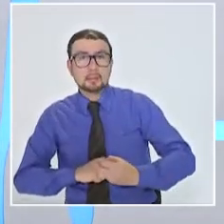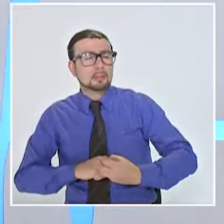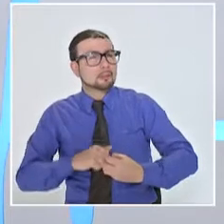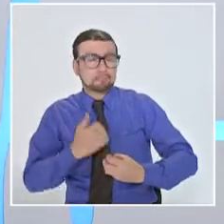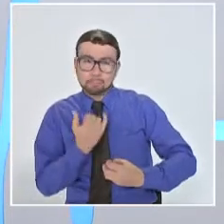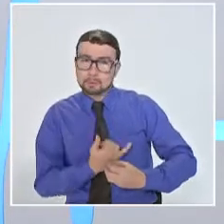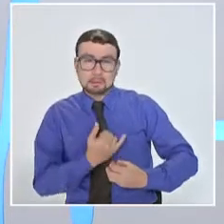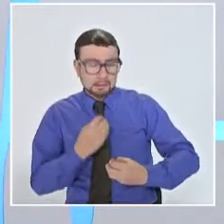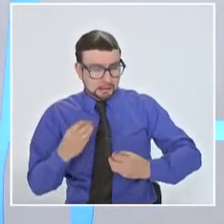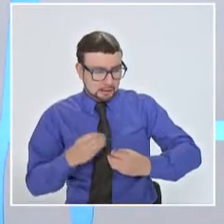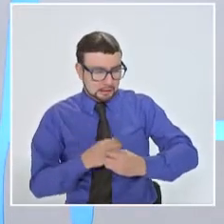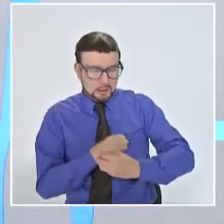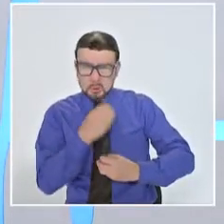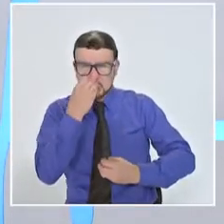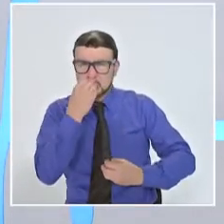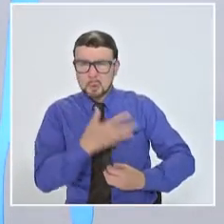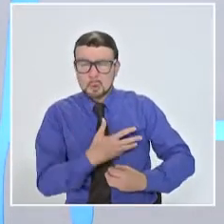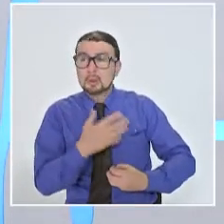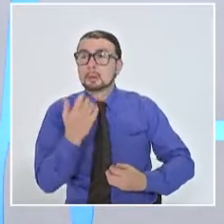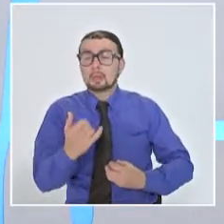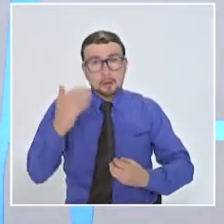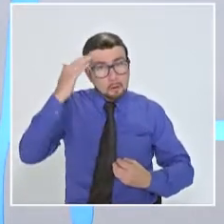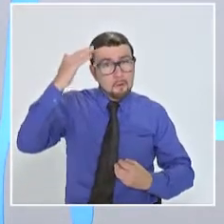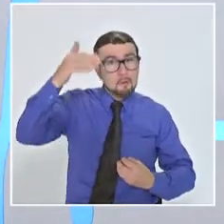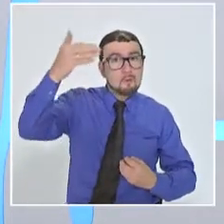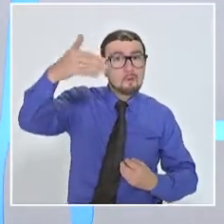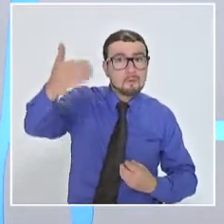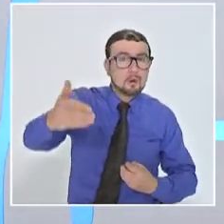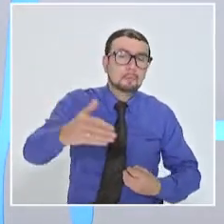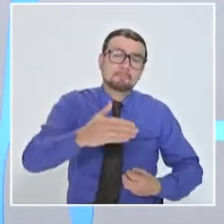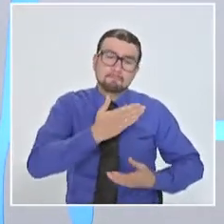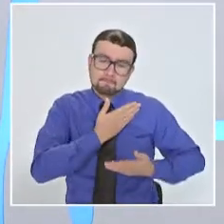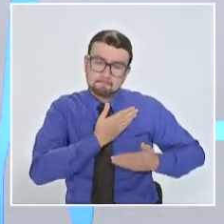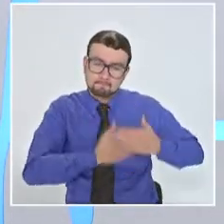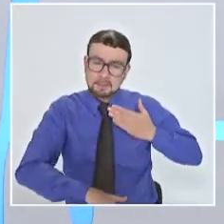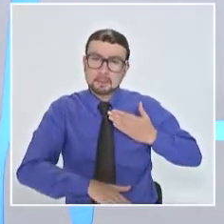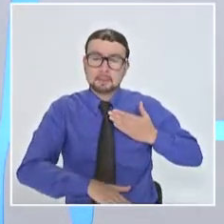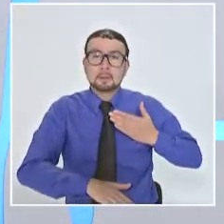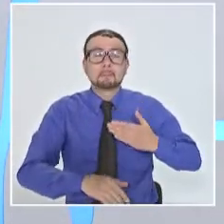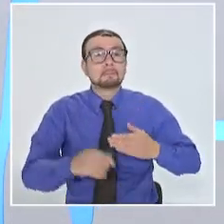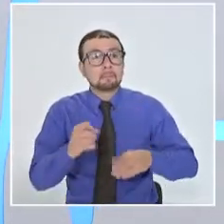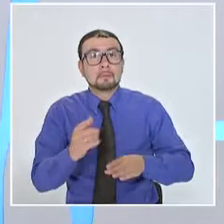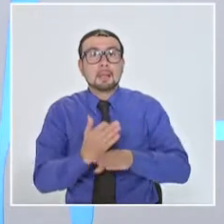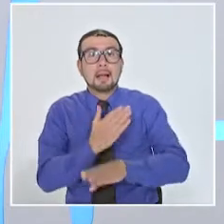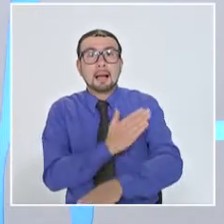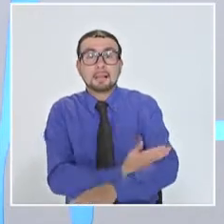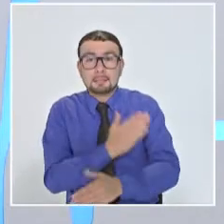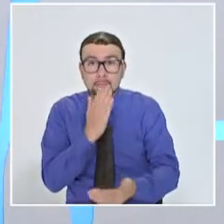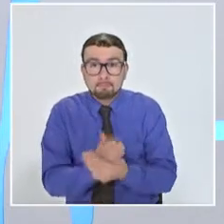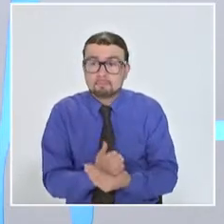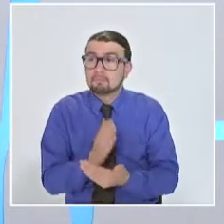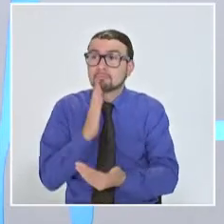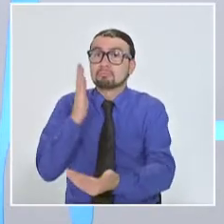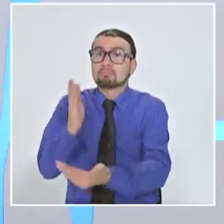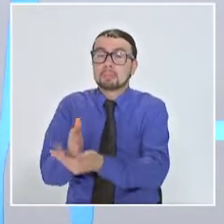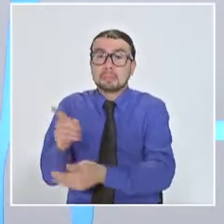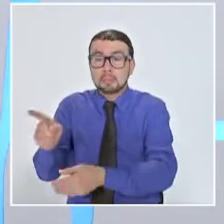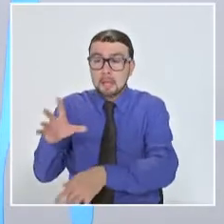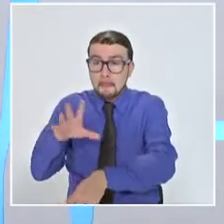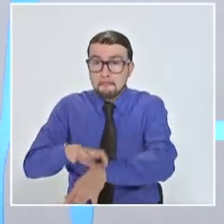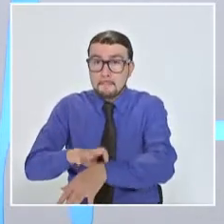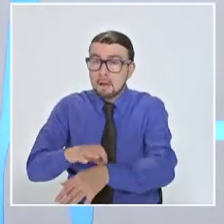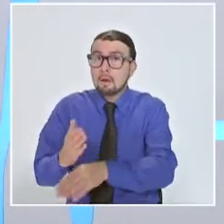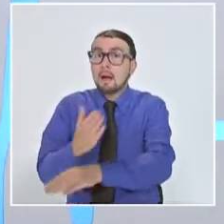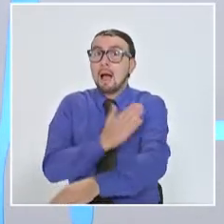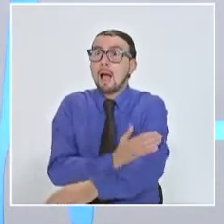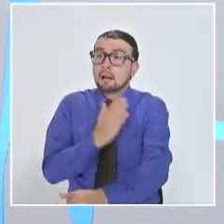ese túnel y esa paciente queda condenada a una mastectomía. Por eso, antes de entrar a un quirófano a realizar una cirugía,